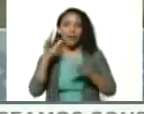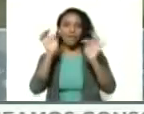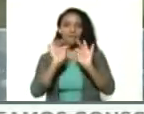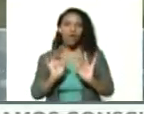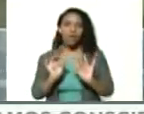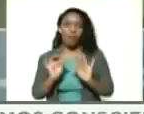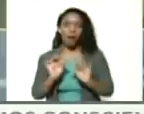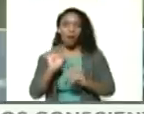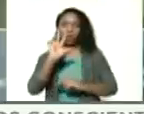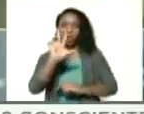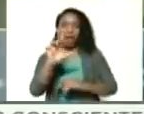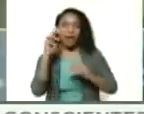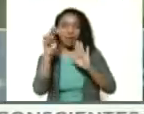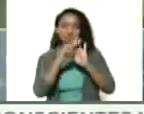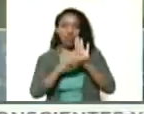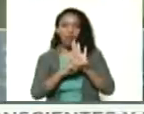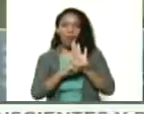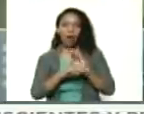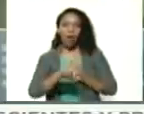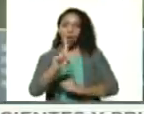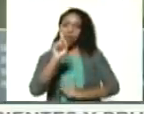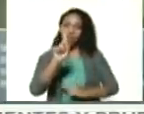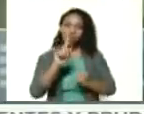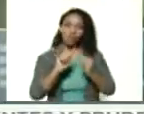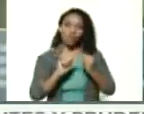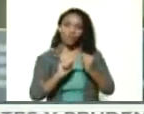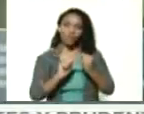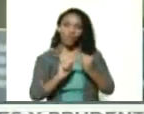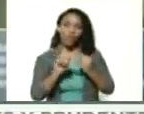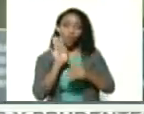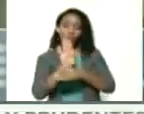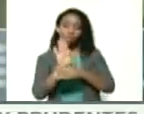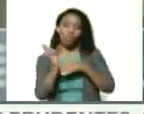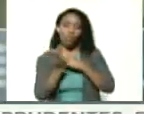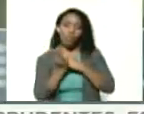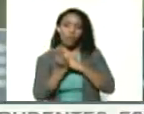tres requisitos. Uno, con los cuidados